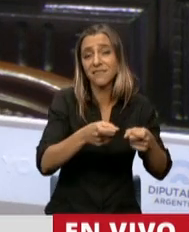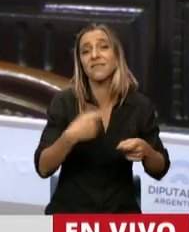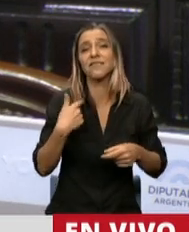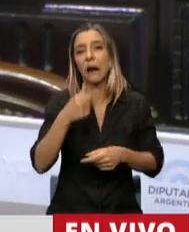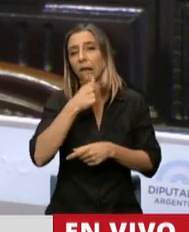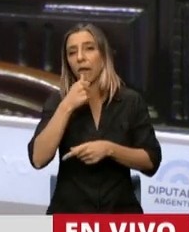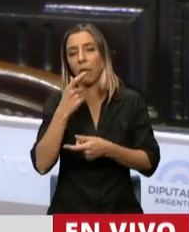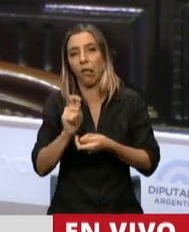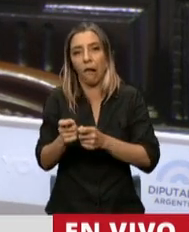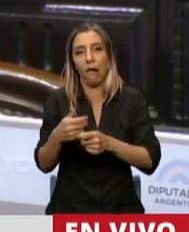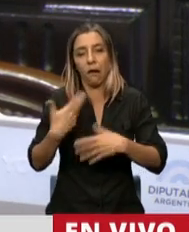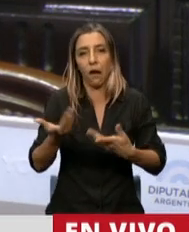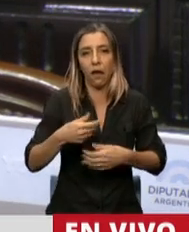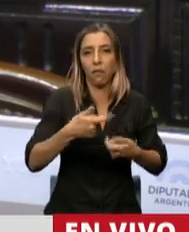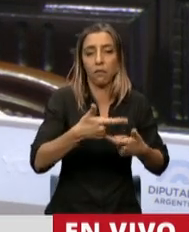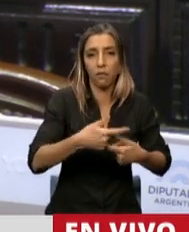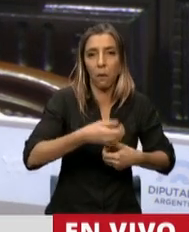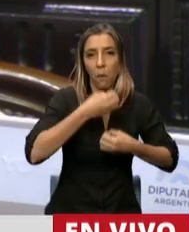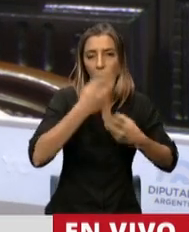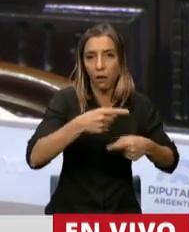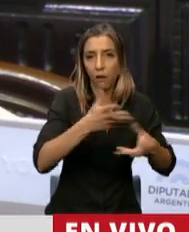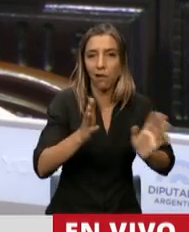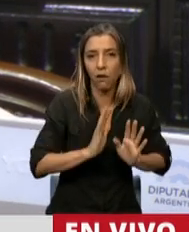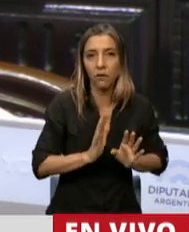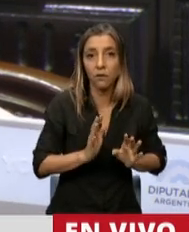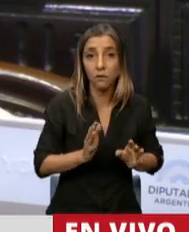de este gobierno en las vacunas.